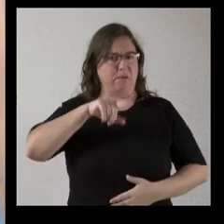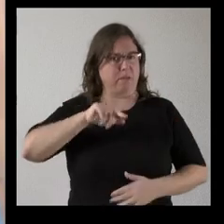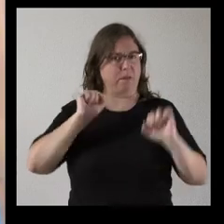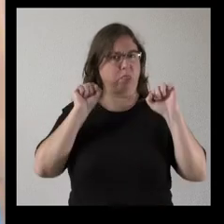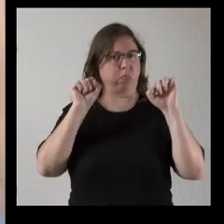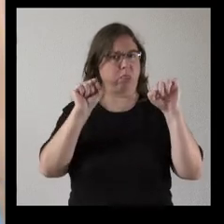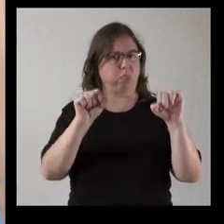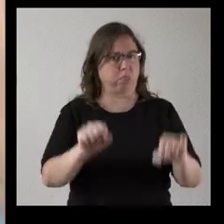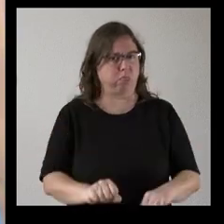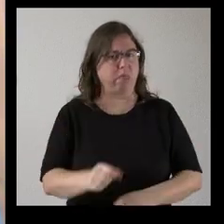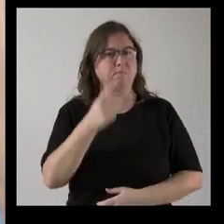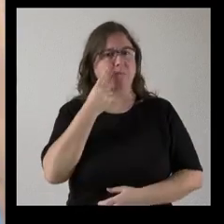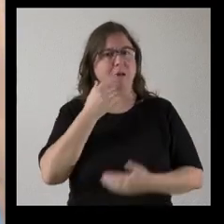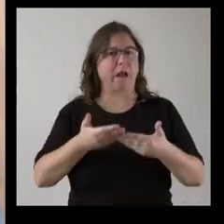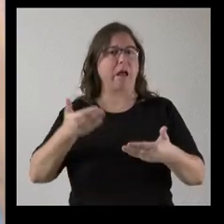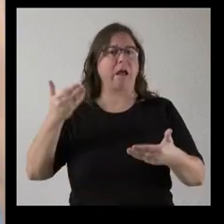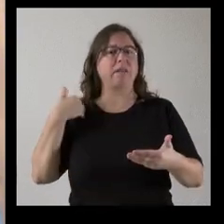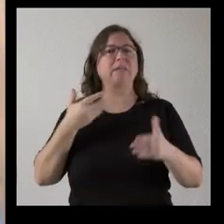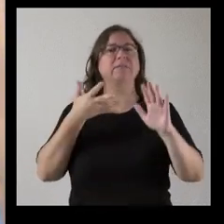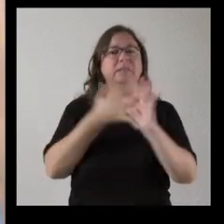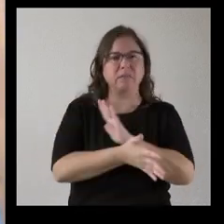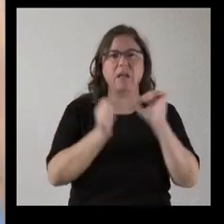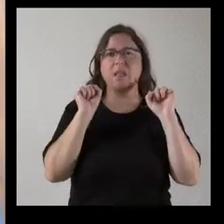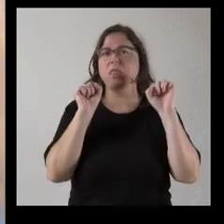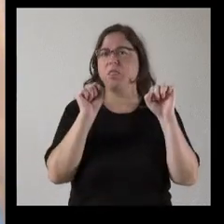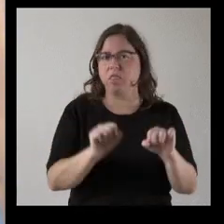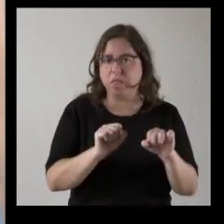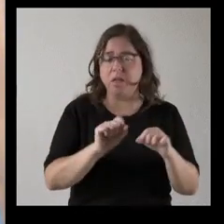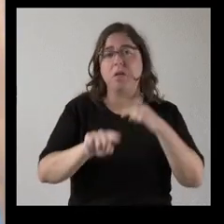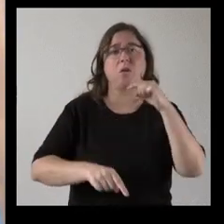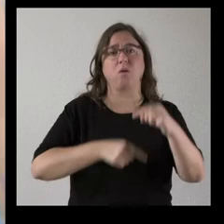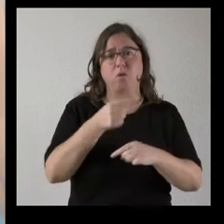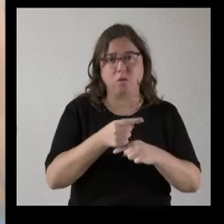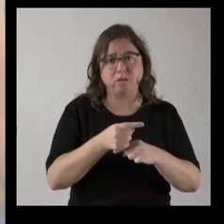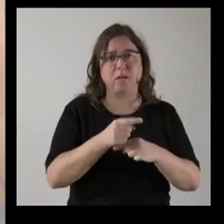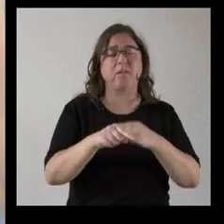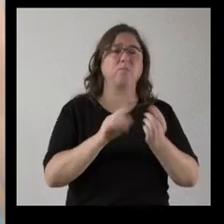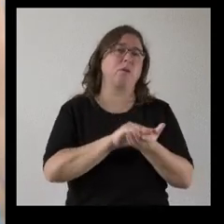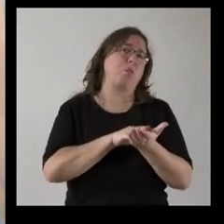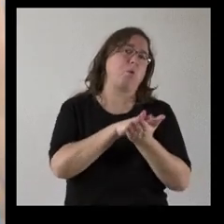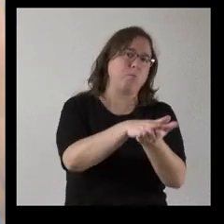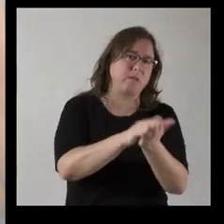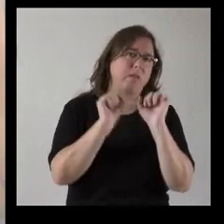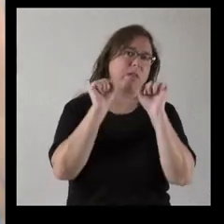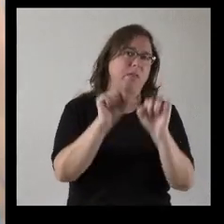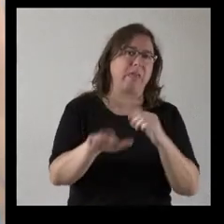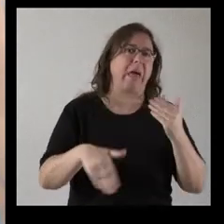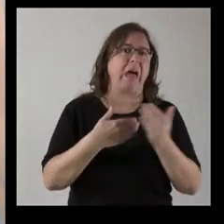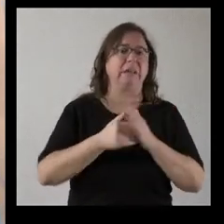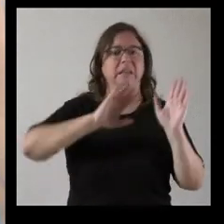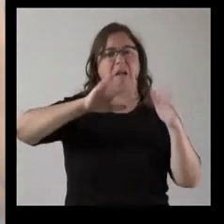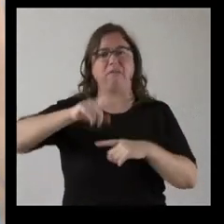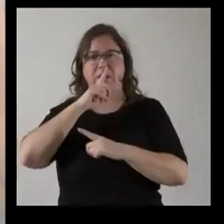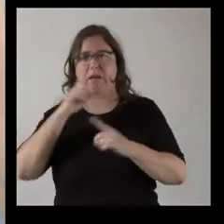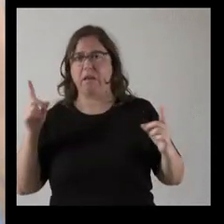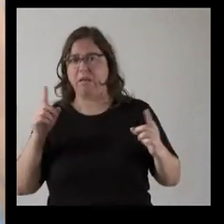respecto a como era habitual en otras ocasiones Eso quiere decir que se retrasará también documentación pero hasta final de años se va a poder presentar